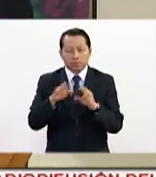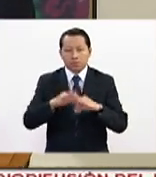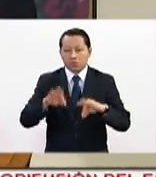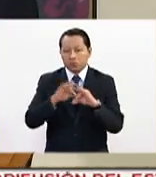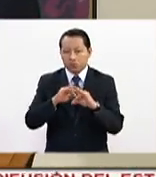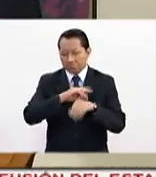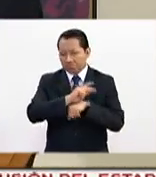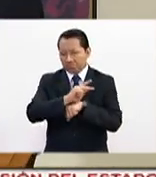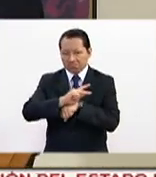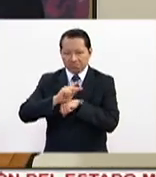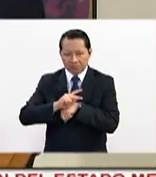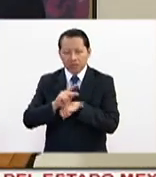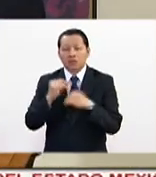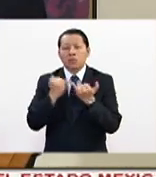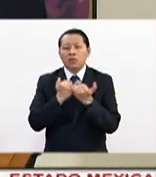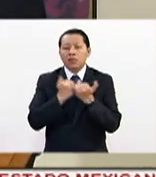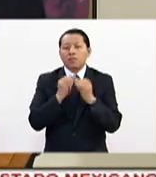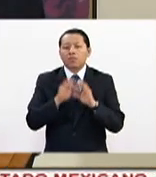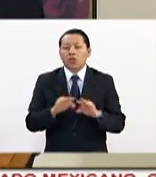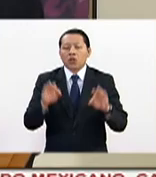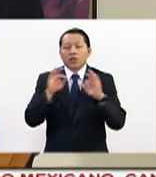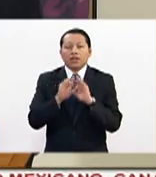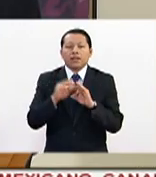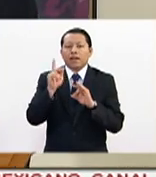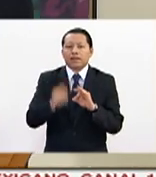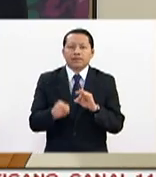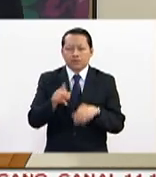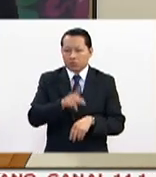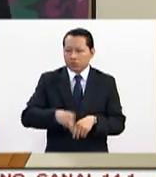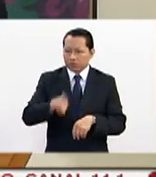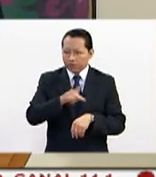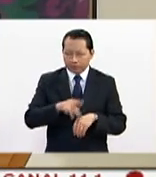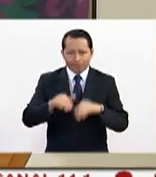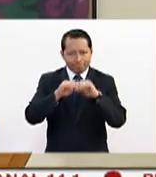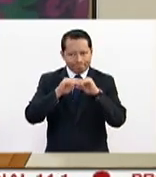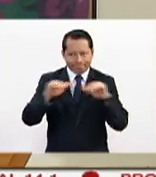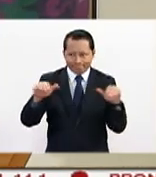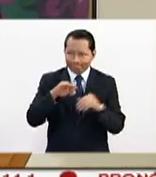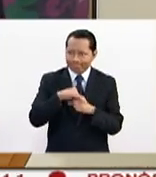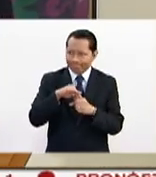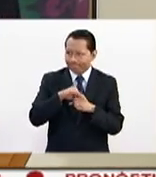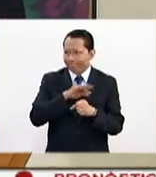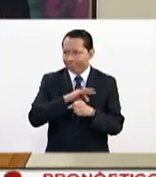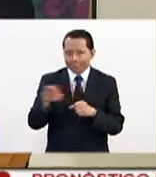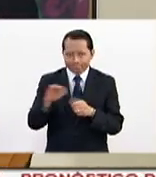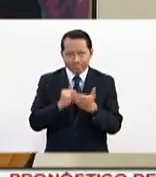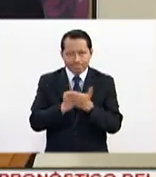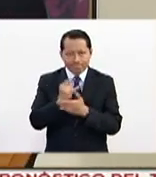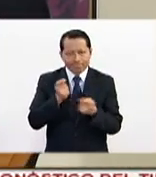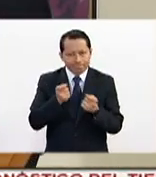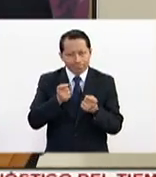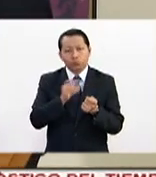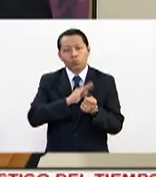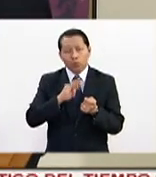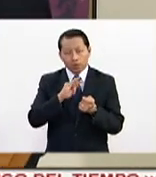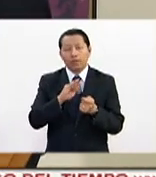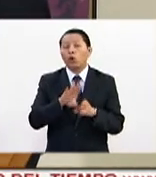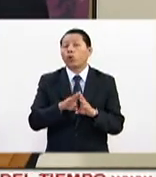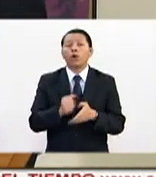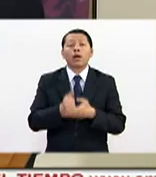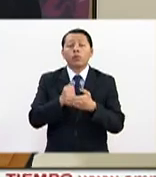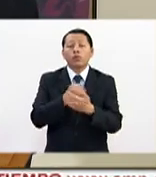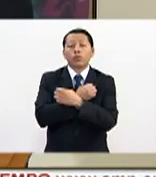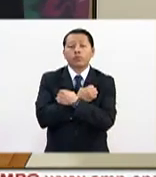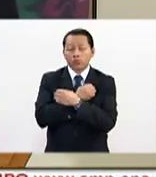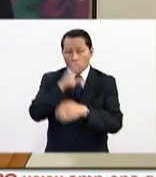internacional, a favor de la democracia y, por supuesto, con la idea y con la convicción de que es a través de la educación y